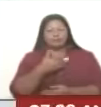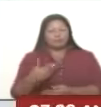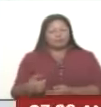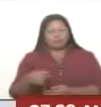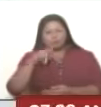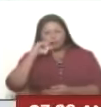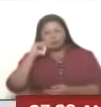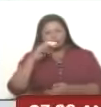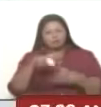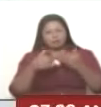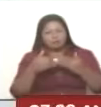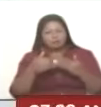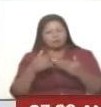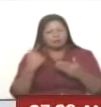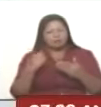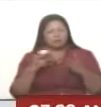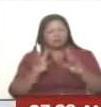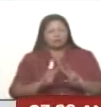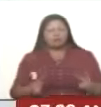patrimonio tiene un valor